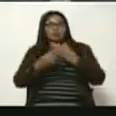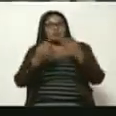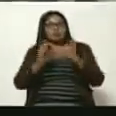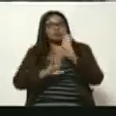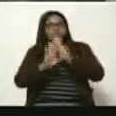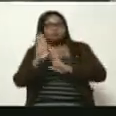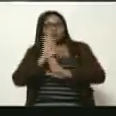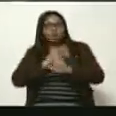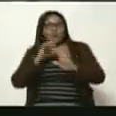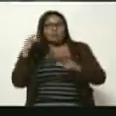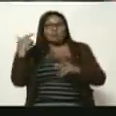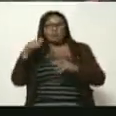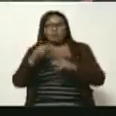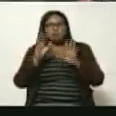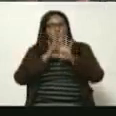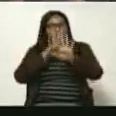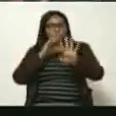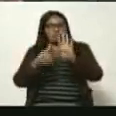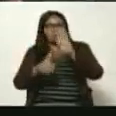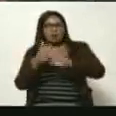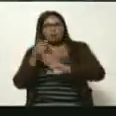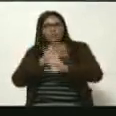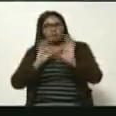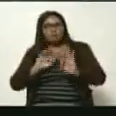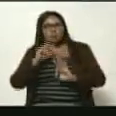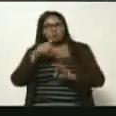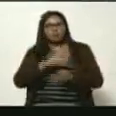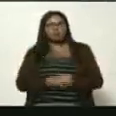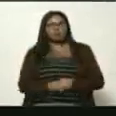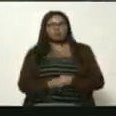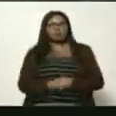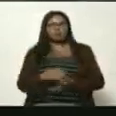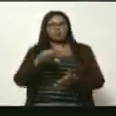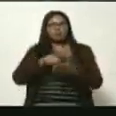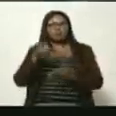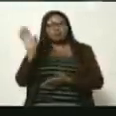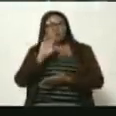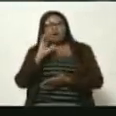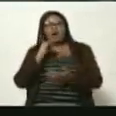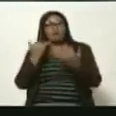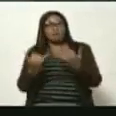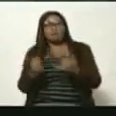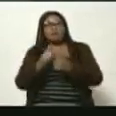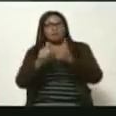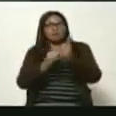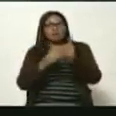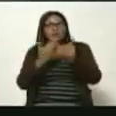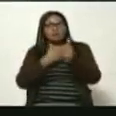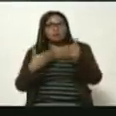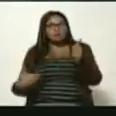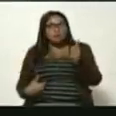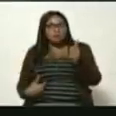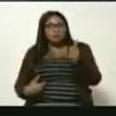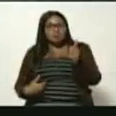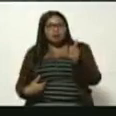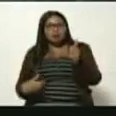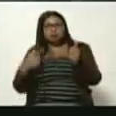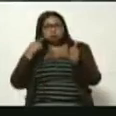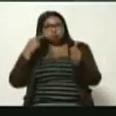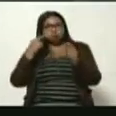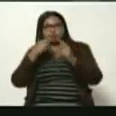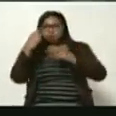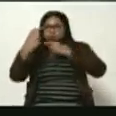en el sistema de transporte masivo subterráneo en la ciudad de Caracas. Y es que a esta hora la vicepresidenta ejecutiva, doctora Delcy